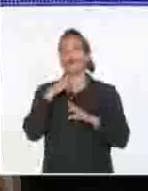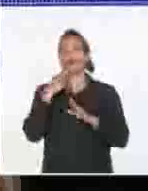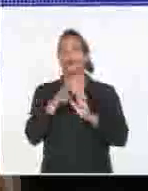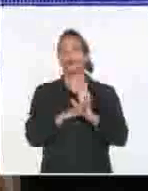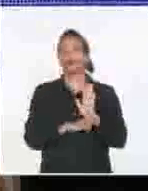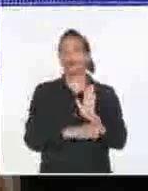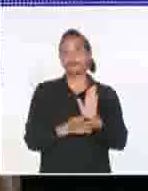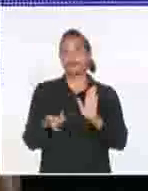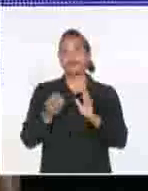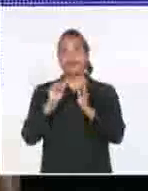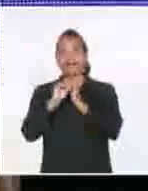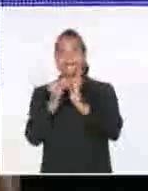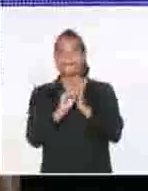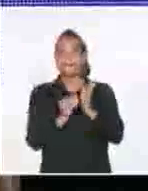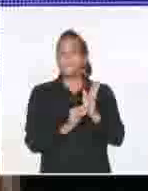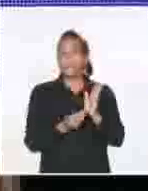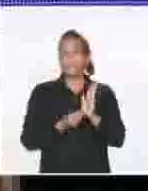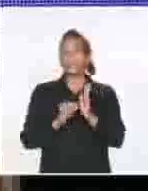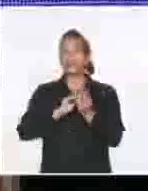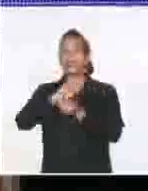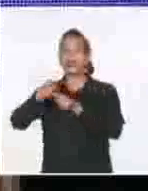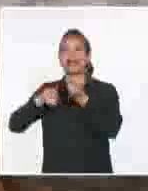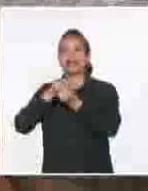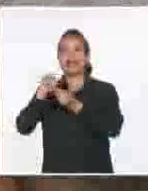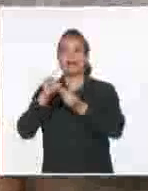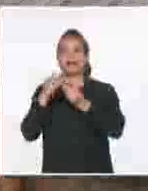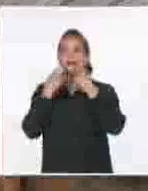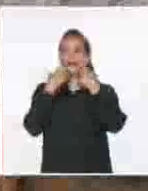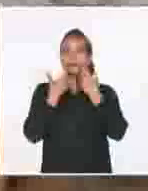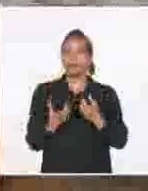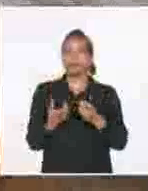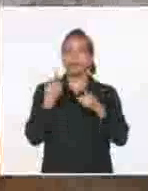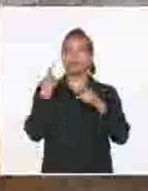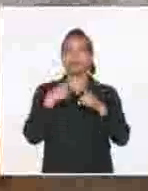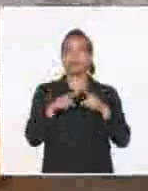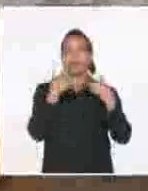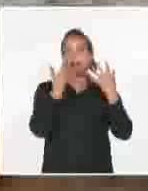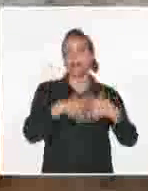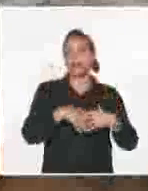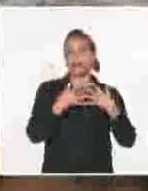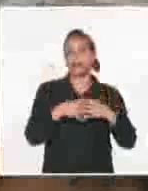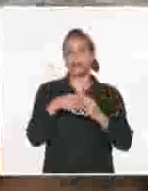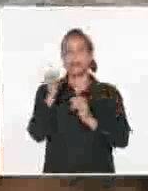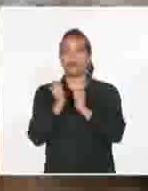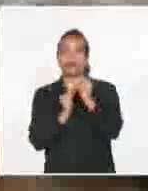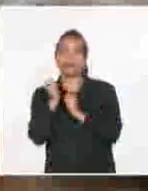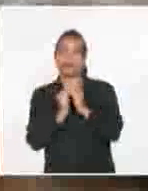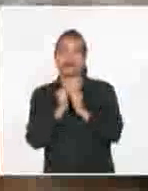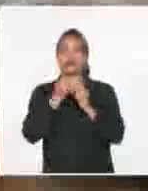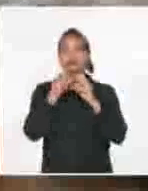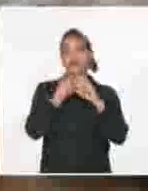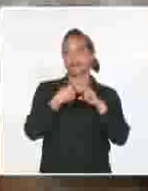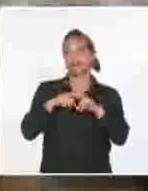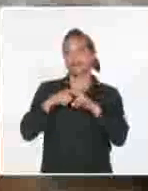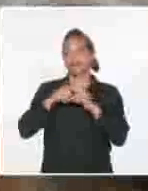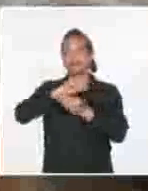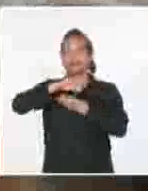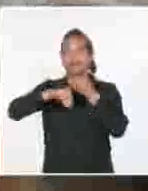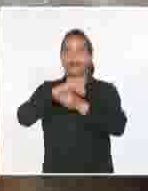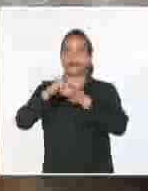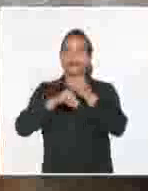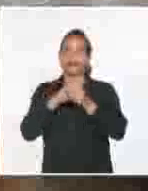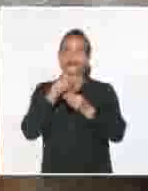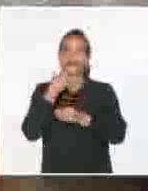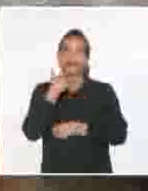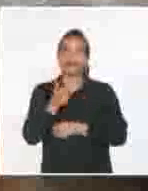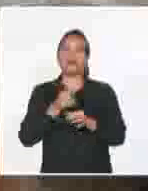las piezas y repuestos indispensables para modernizar y asegurar el